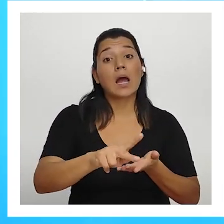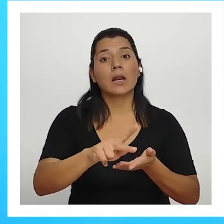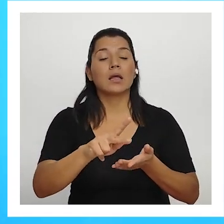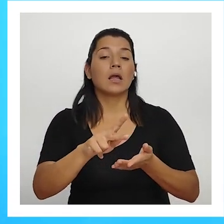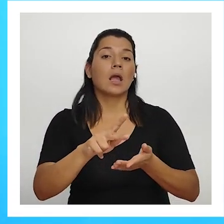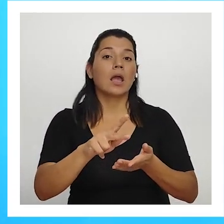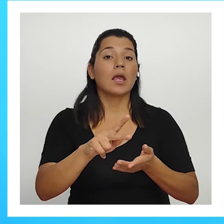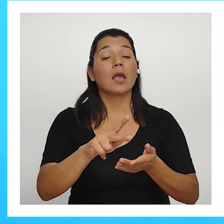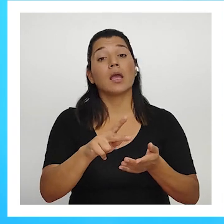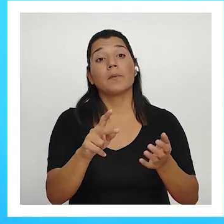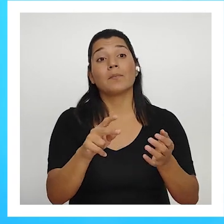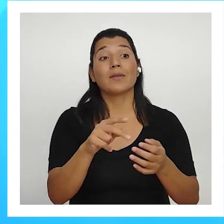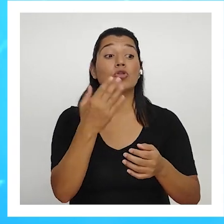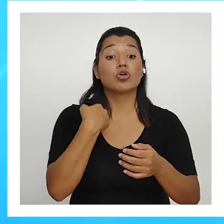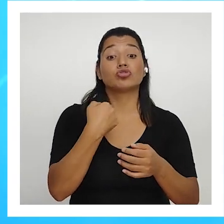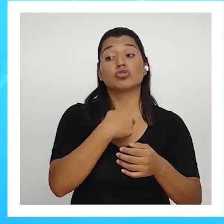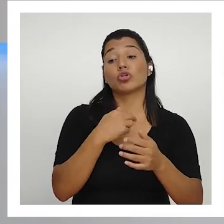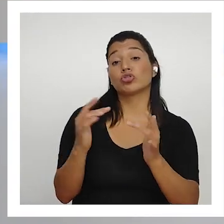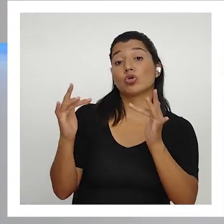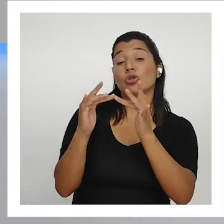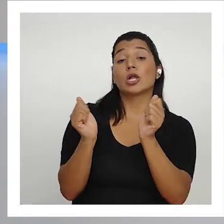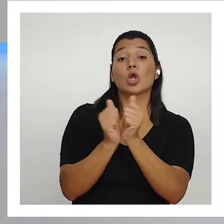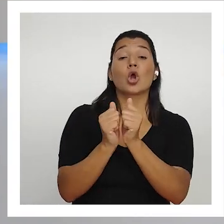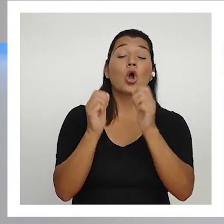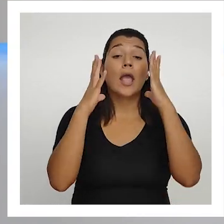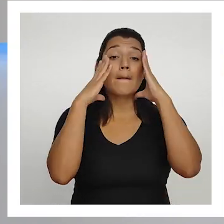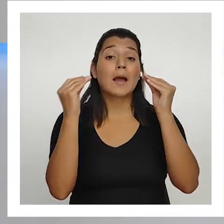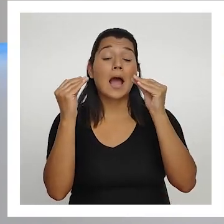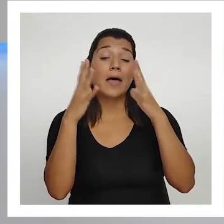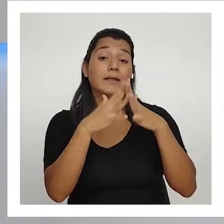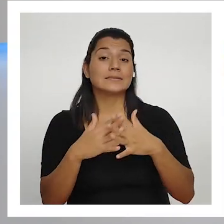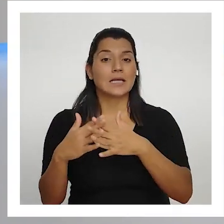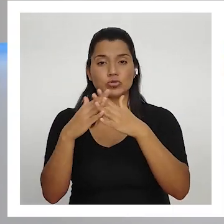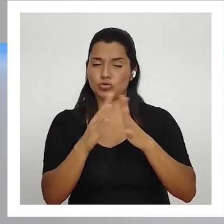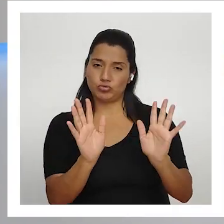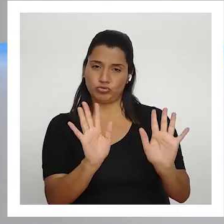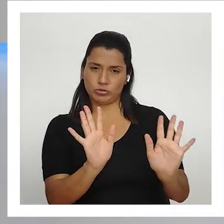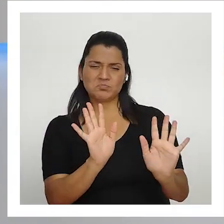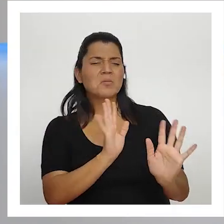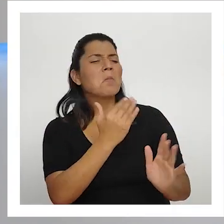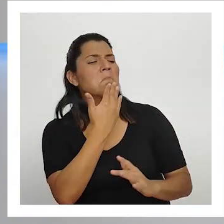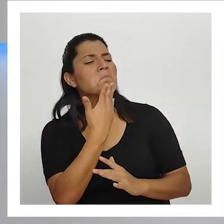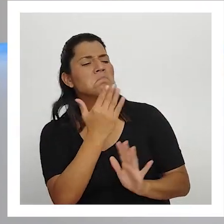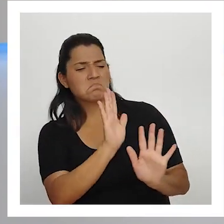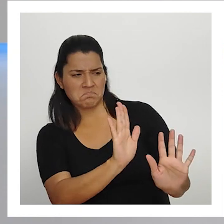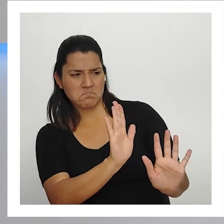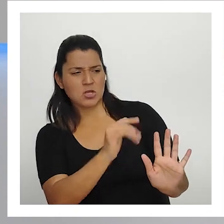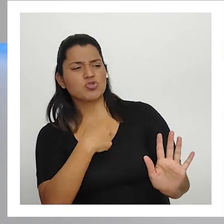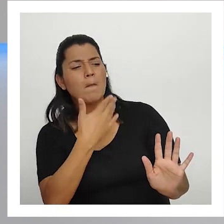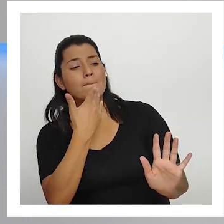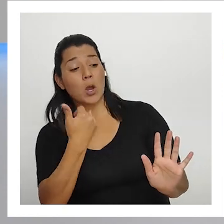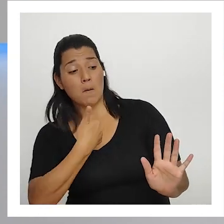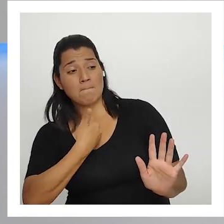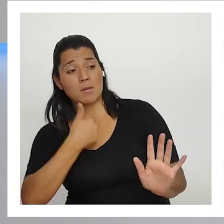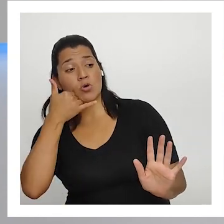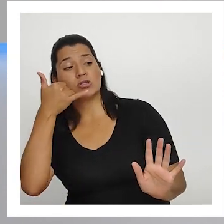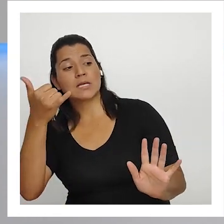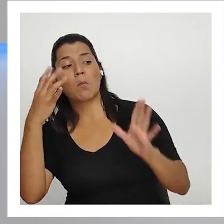que tenemos alguna posibilidad de ser víctimas de una defraudación porque nos están pidiendo dinero, es ser desconfiados. Esa es la número uno. Y